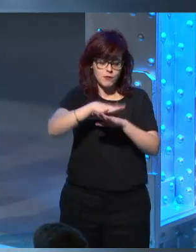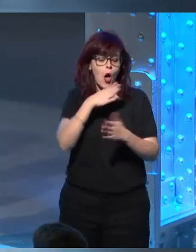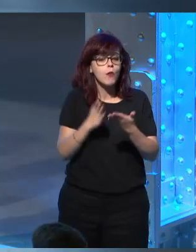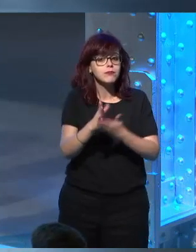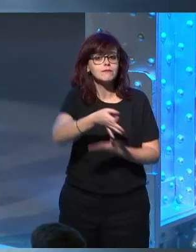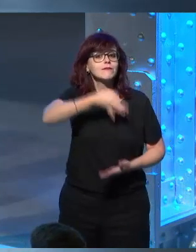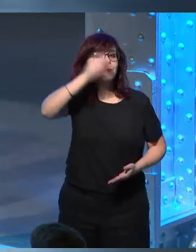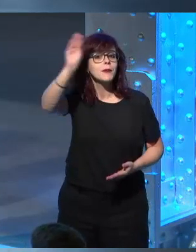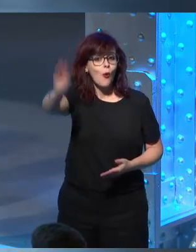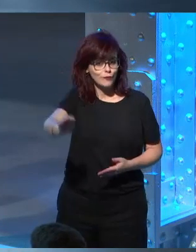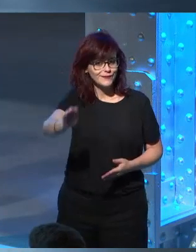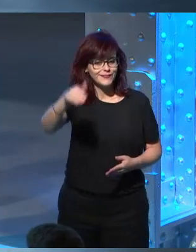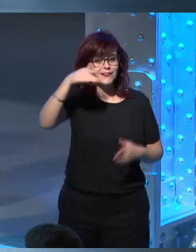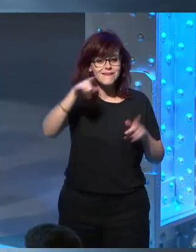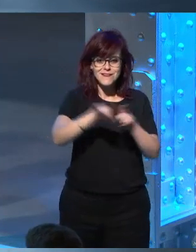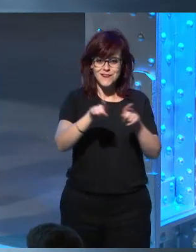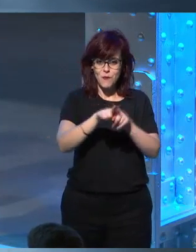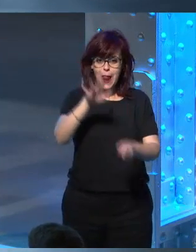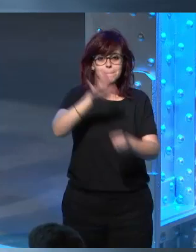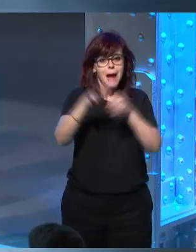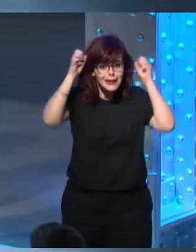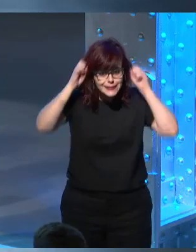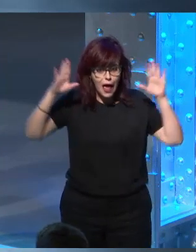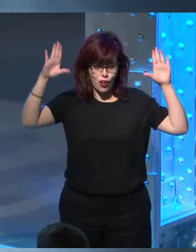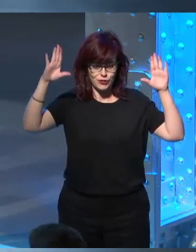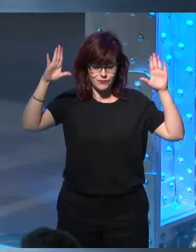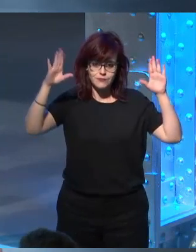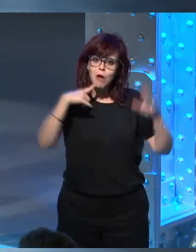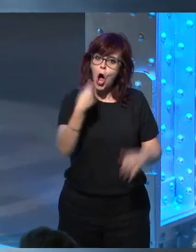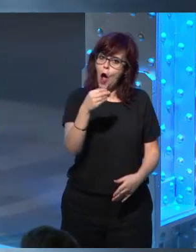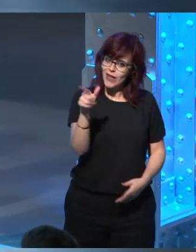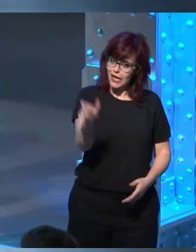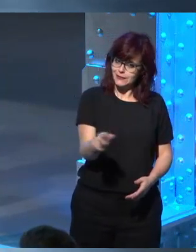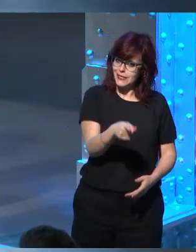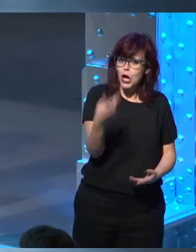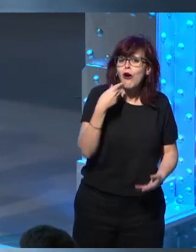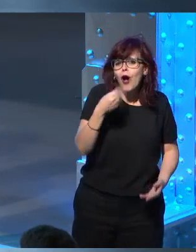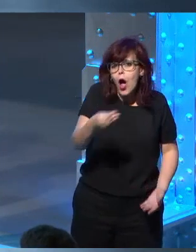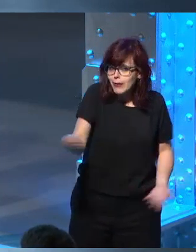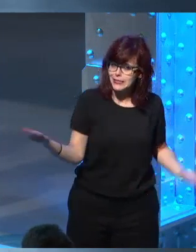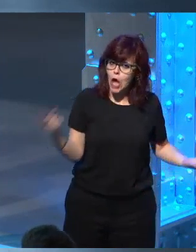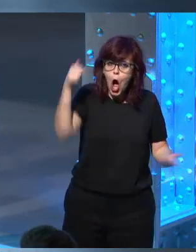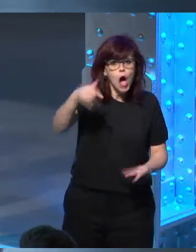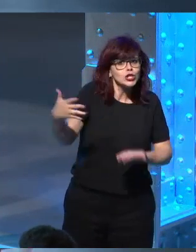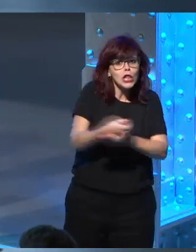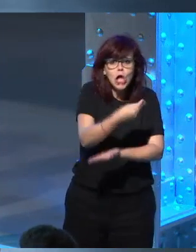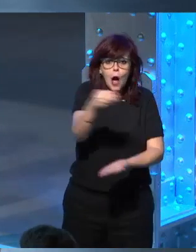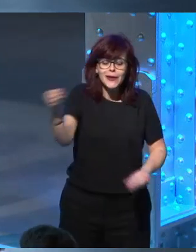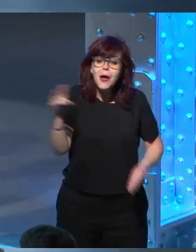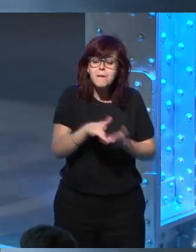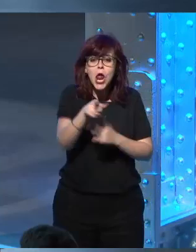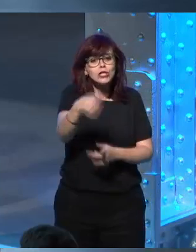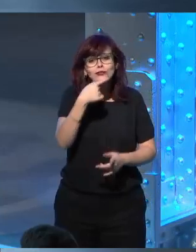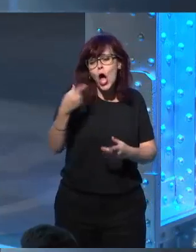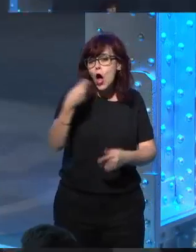hoy son nuestros martianos. Ellos sí que son jóvenes, son insultantemente... Bueno, aquí es todo el mundo muy joven hoy. Pero ellos son los